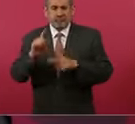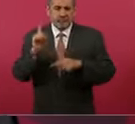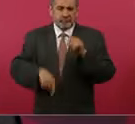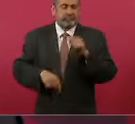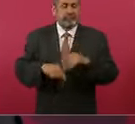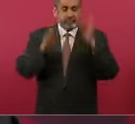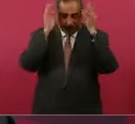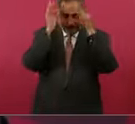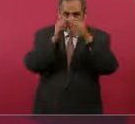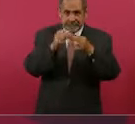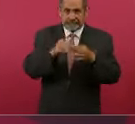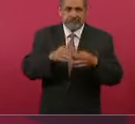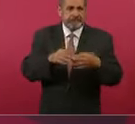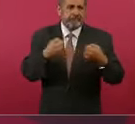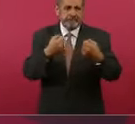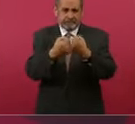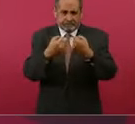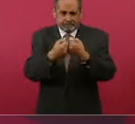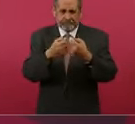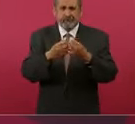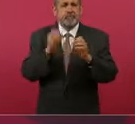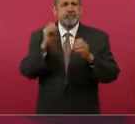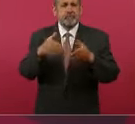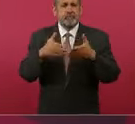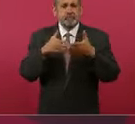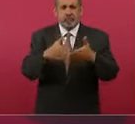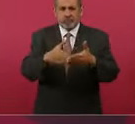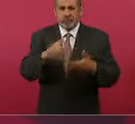portuarias y fronterizas,